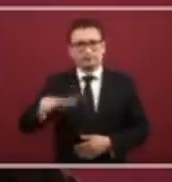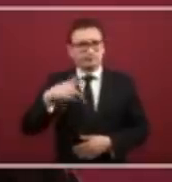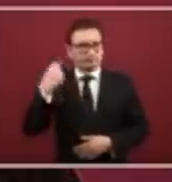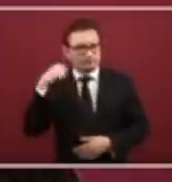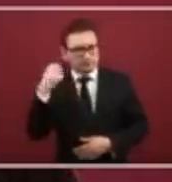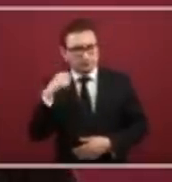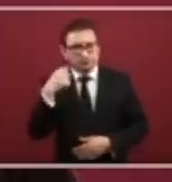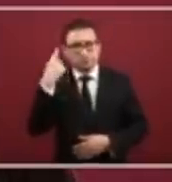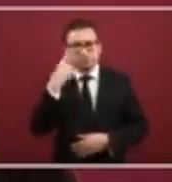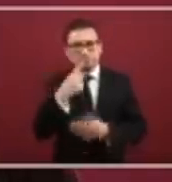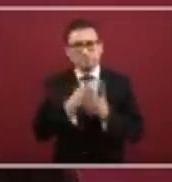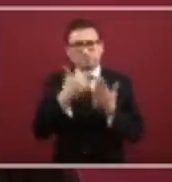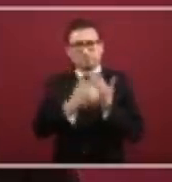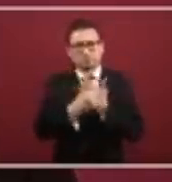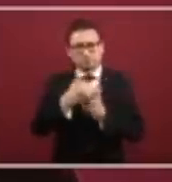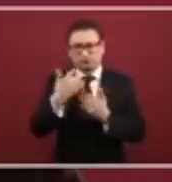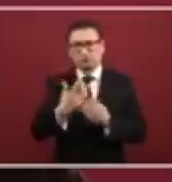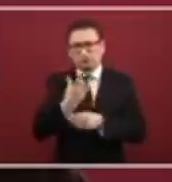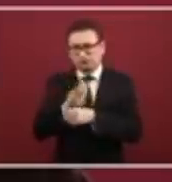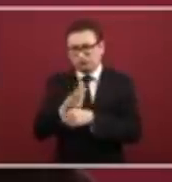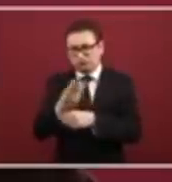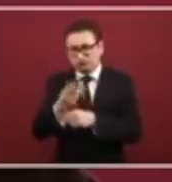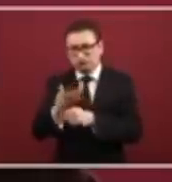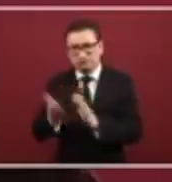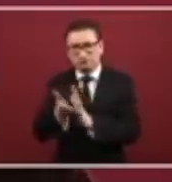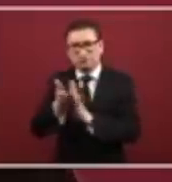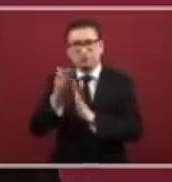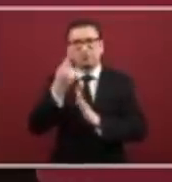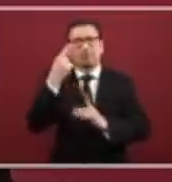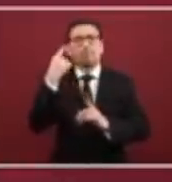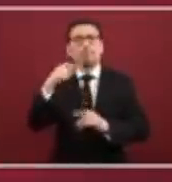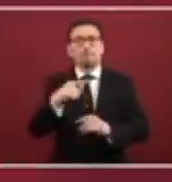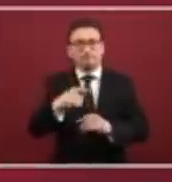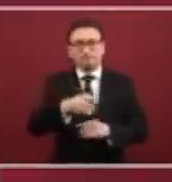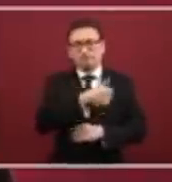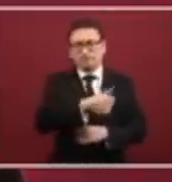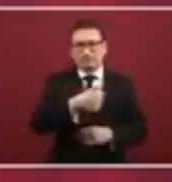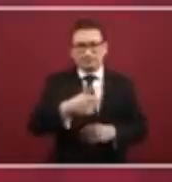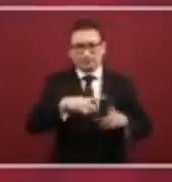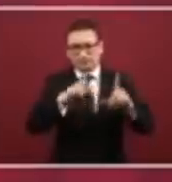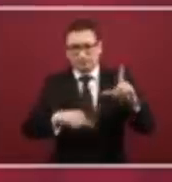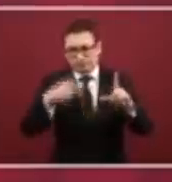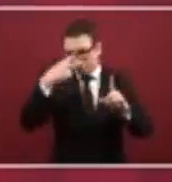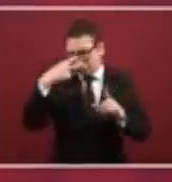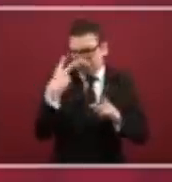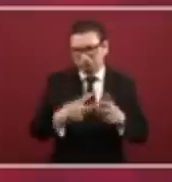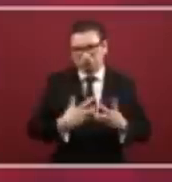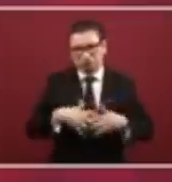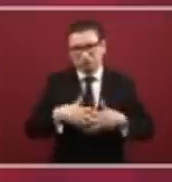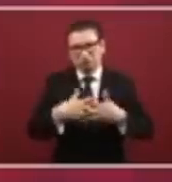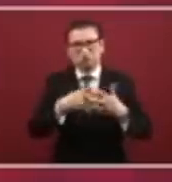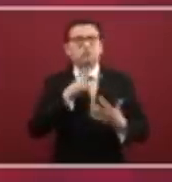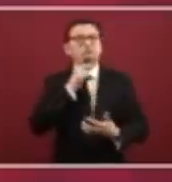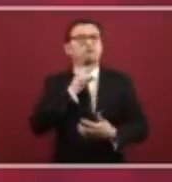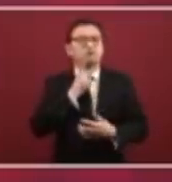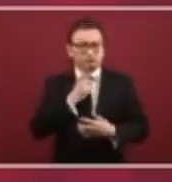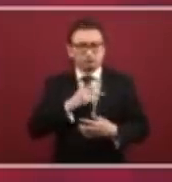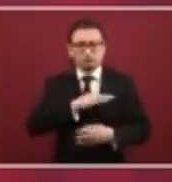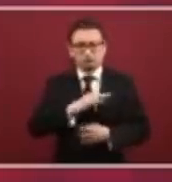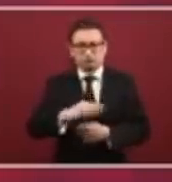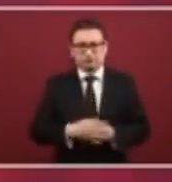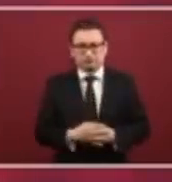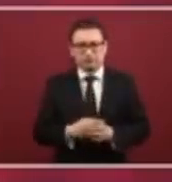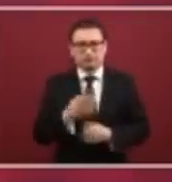el rescate de la soberanía energética de México. Debido a que el procedimiento referido ha sido